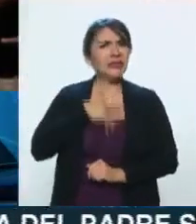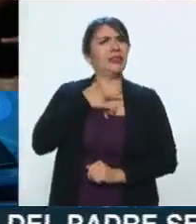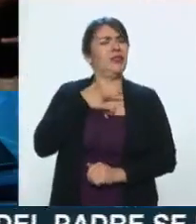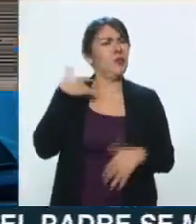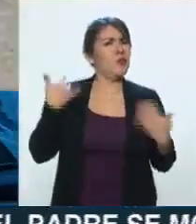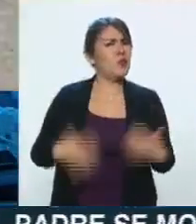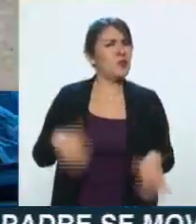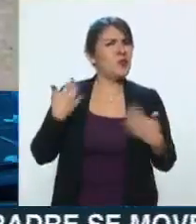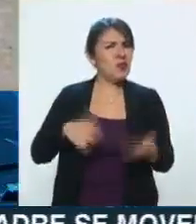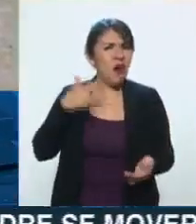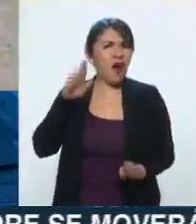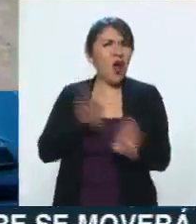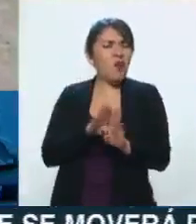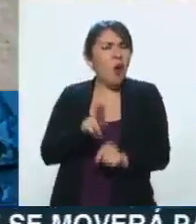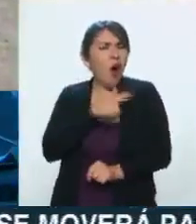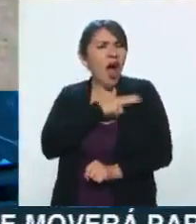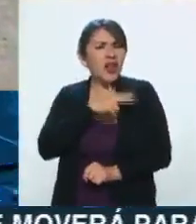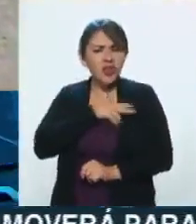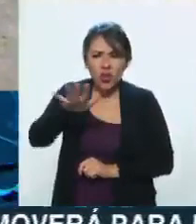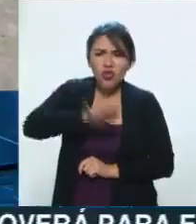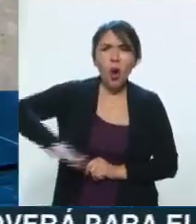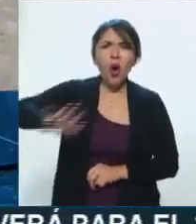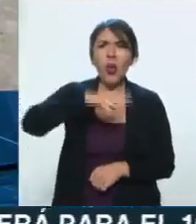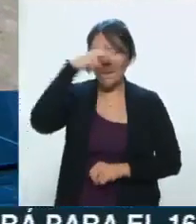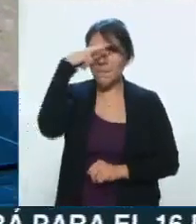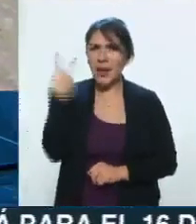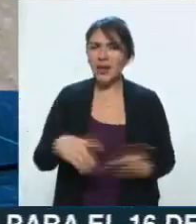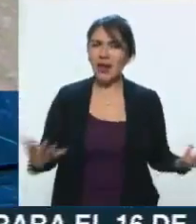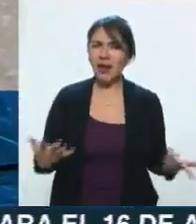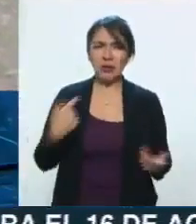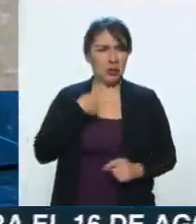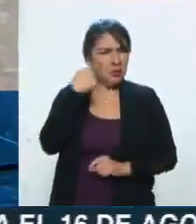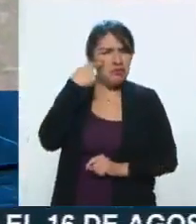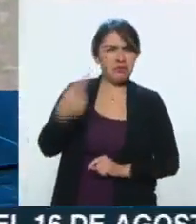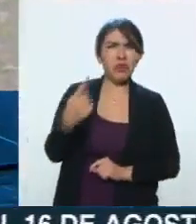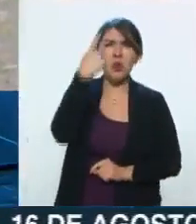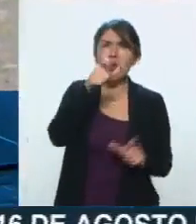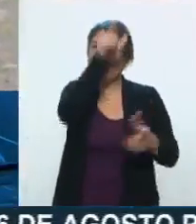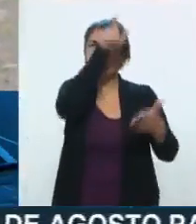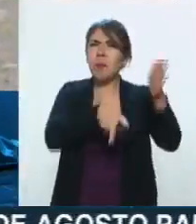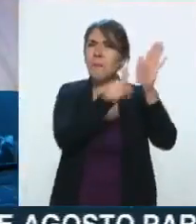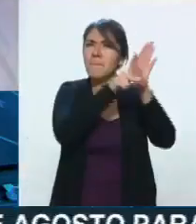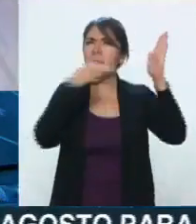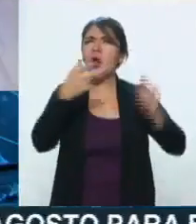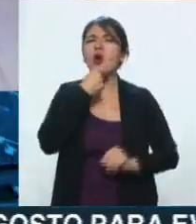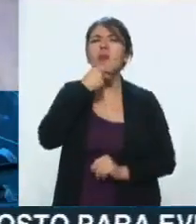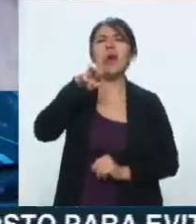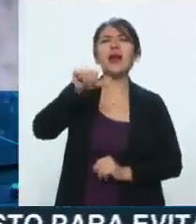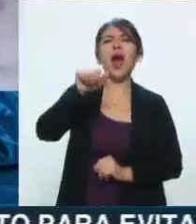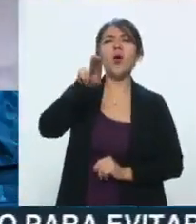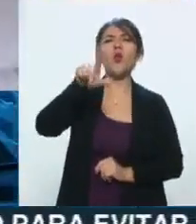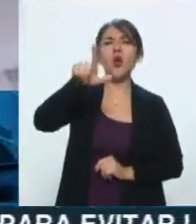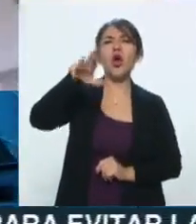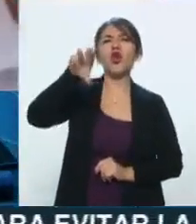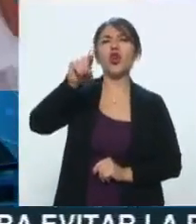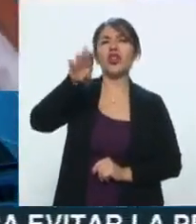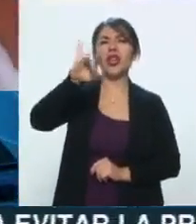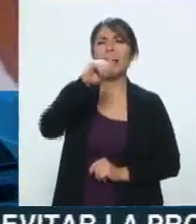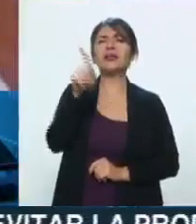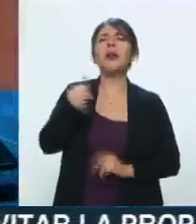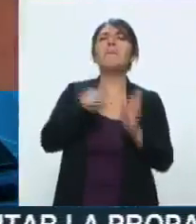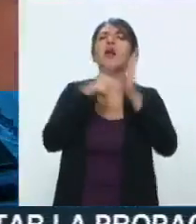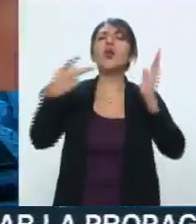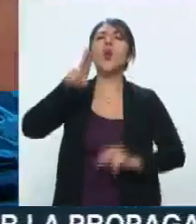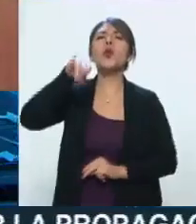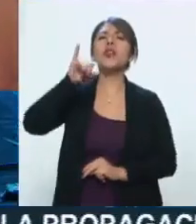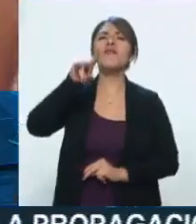Poder Judicial, lastima a todos los mexicanos. Me llama la atención una columna de Raúl Rodríguez que fue publicada en el periódico El